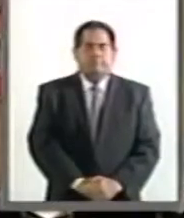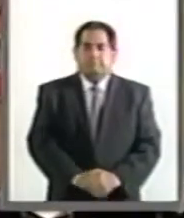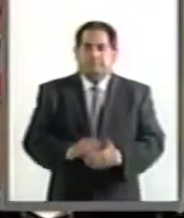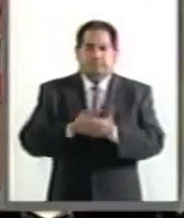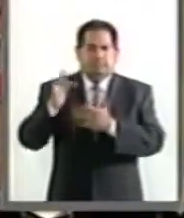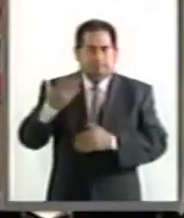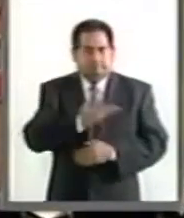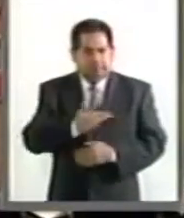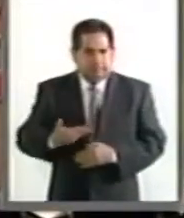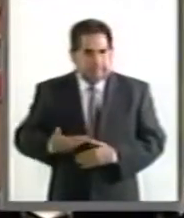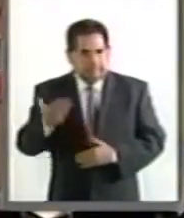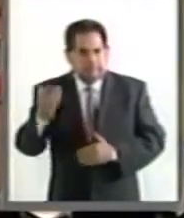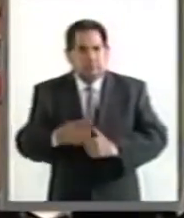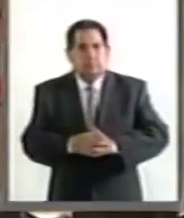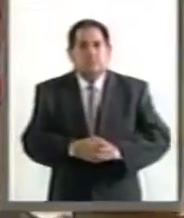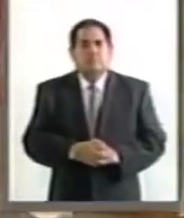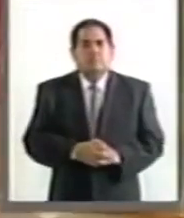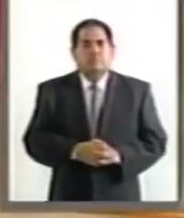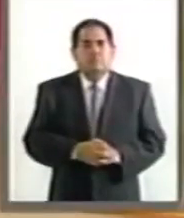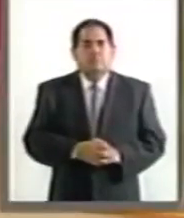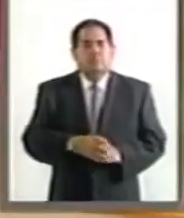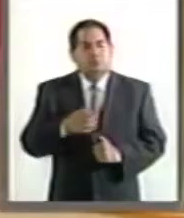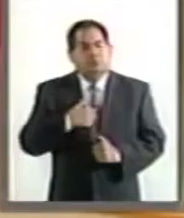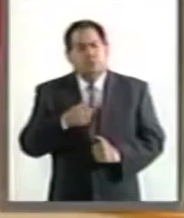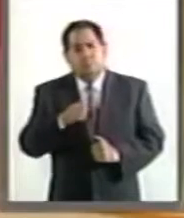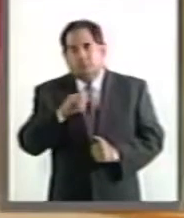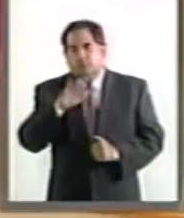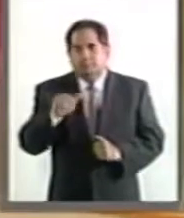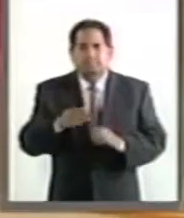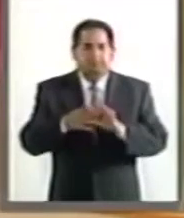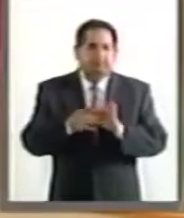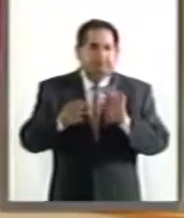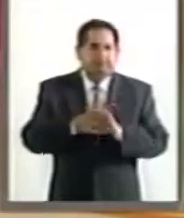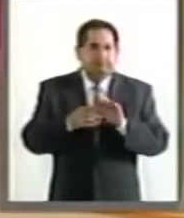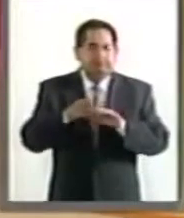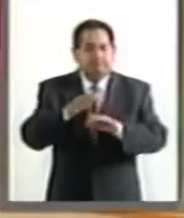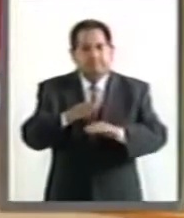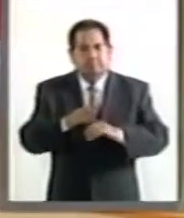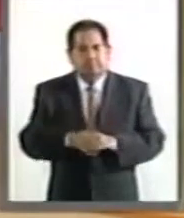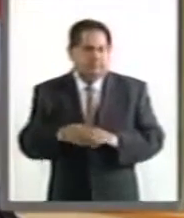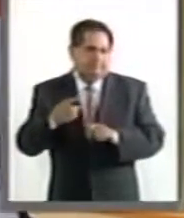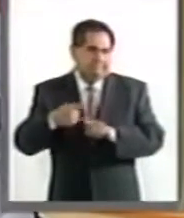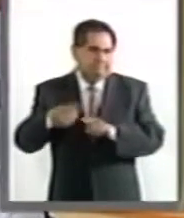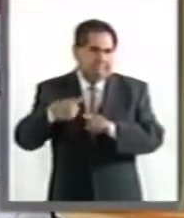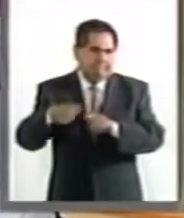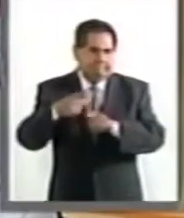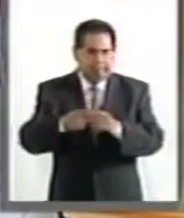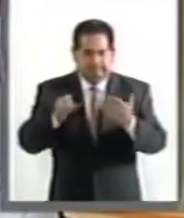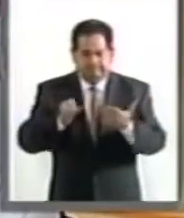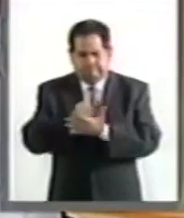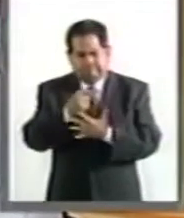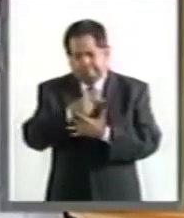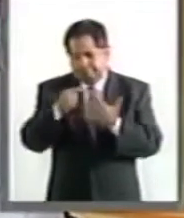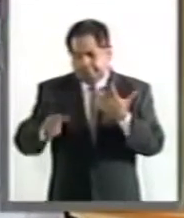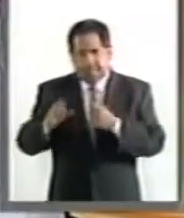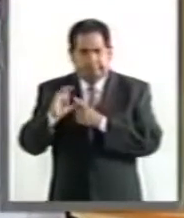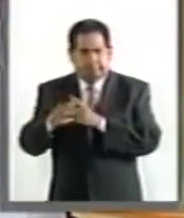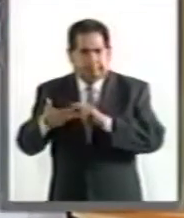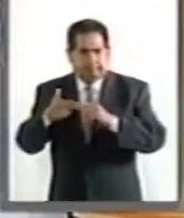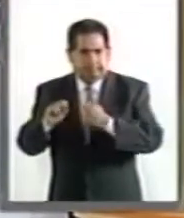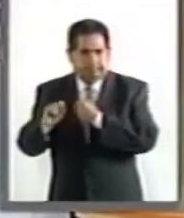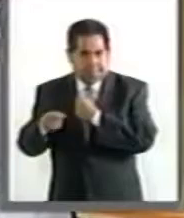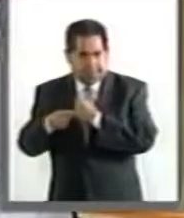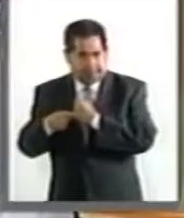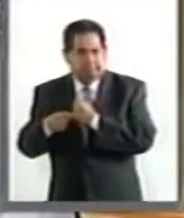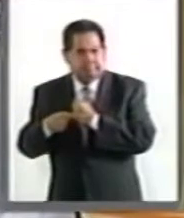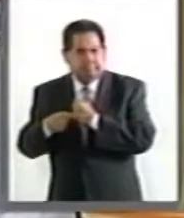Gracias, presidenta. Bueno, yo quería hablar sobre los distintos dictámenes de la Comisión de Relaciones